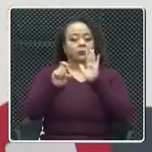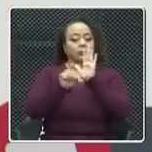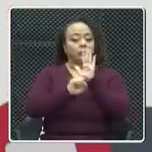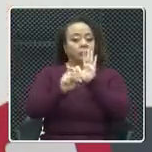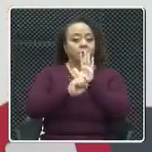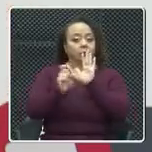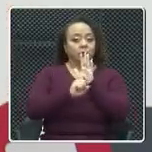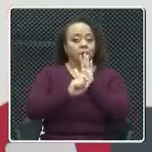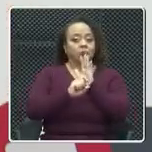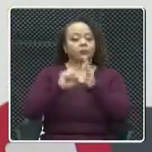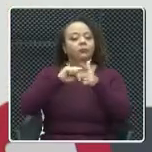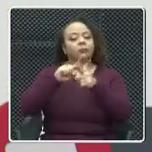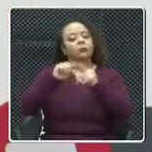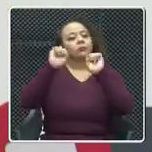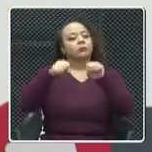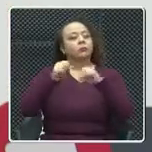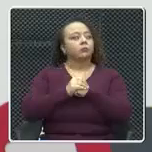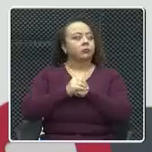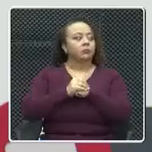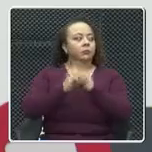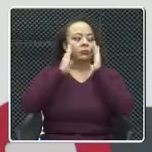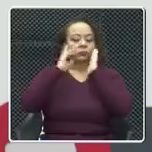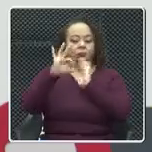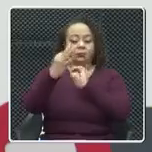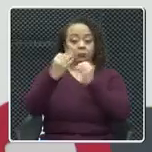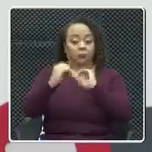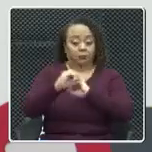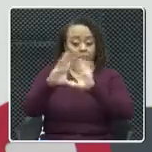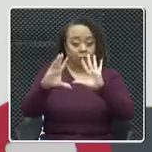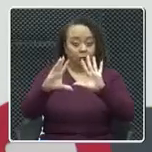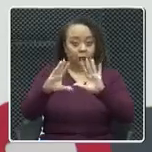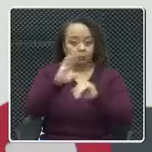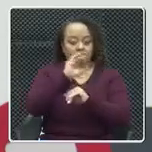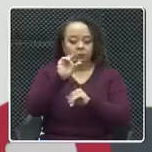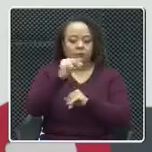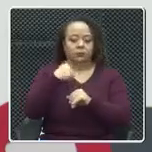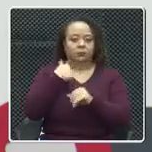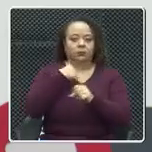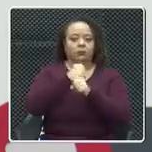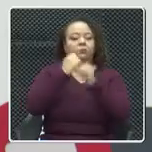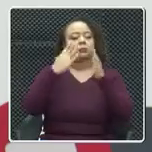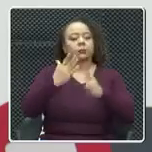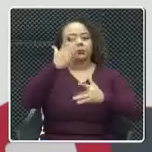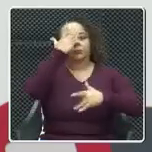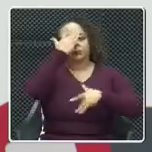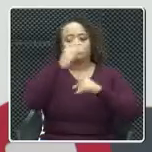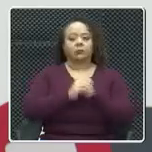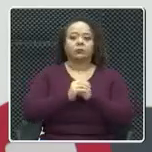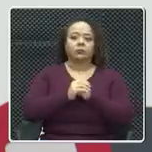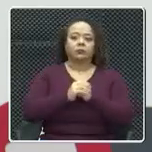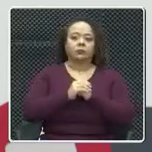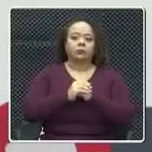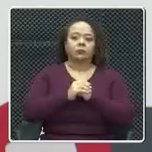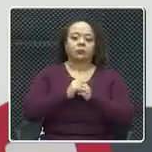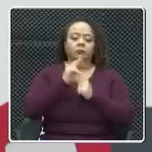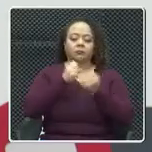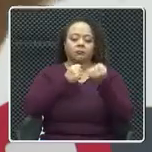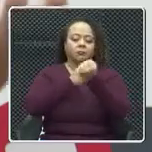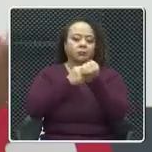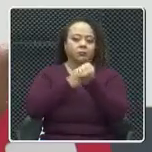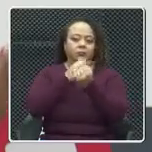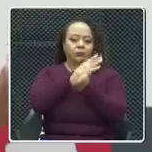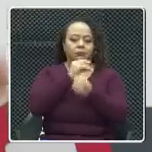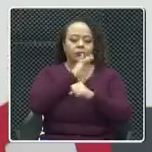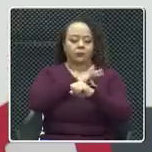amarillas, poder abordar de forma inmediata y no tener colaboradores enfermos que, lejos de apoyar y dar